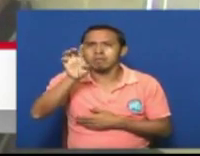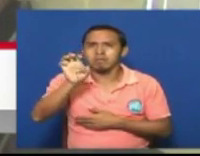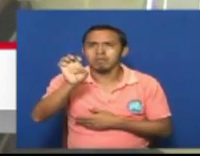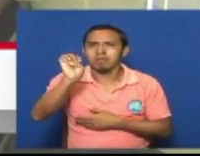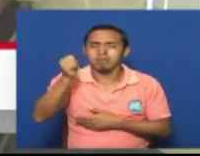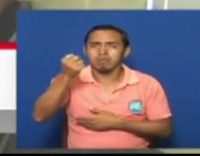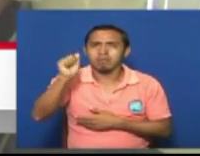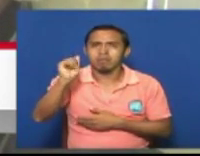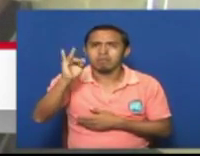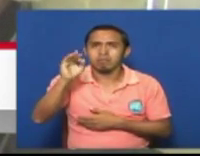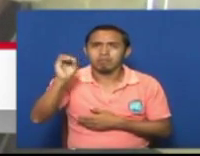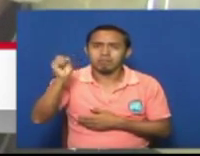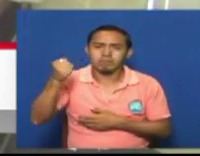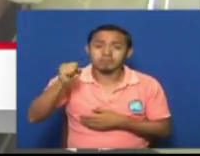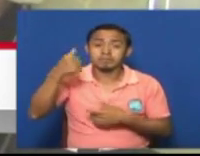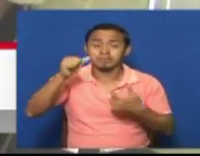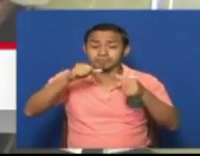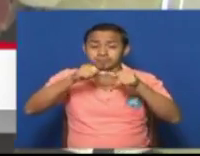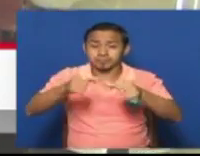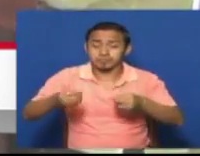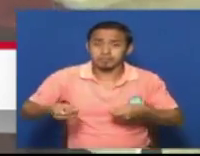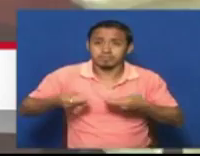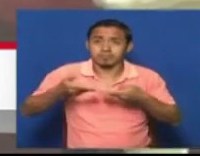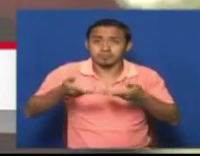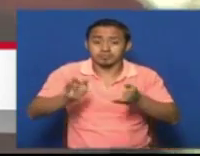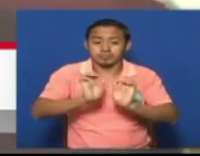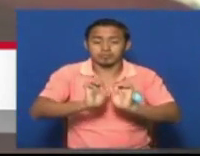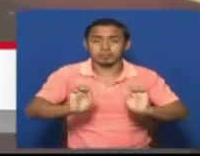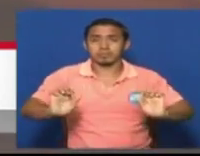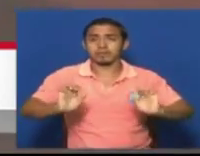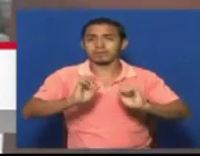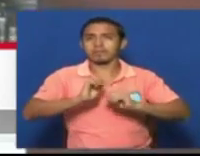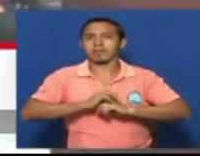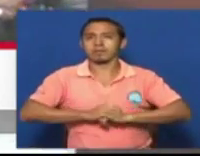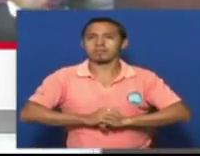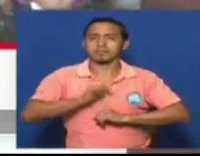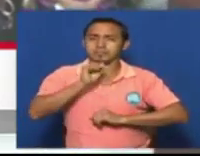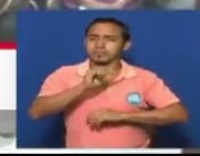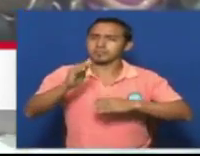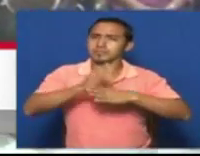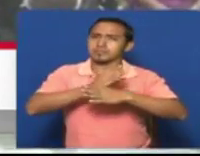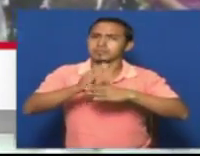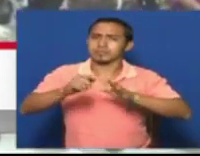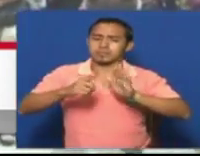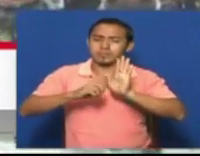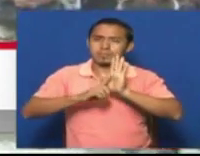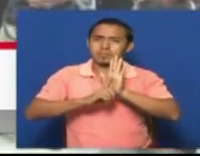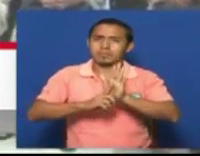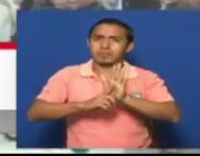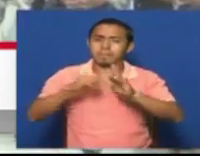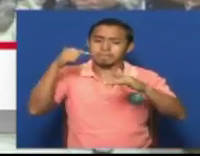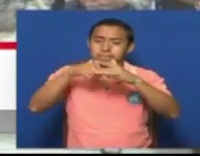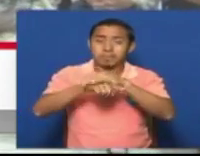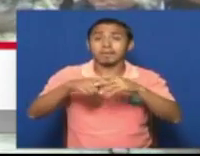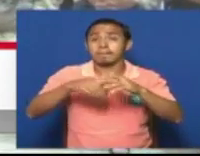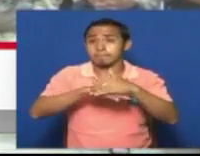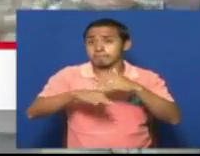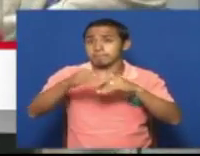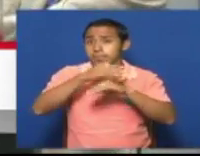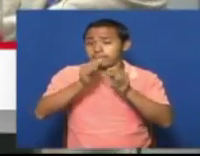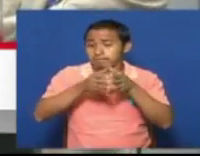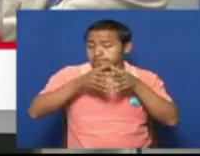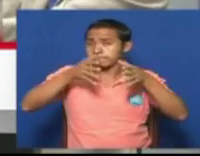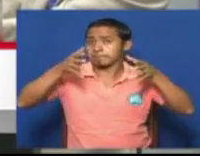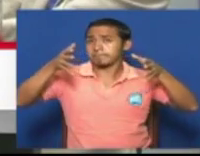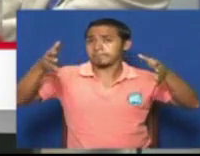progresivamente en la restitución de derechos de la niñez estos retos están referidos a ampliar la cobertura